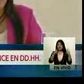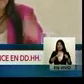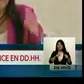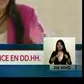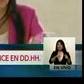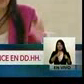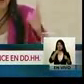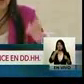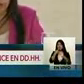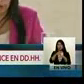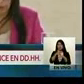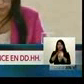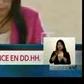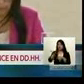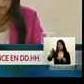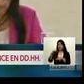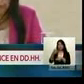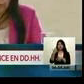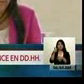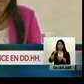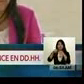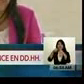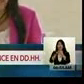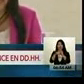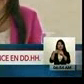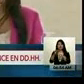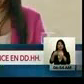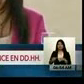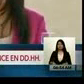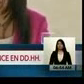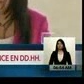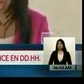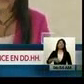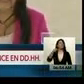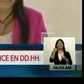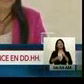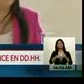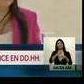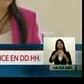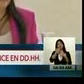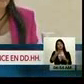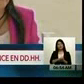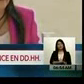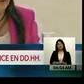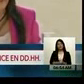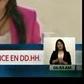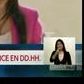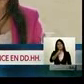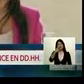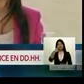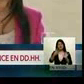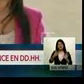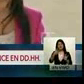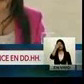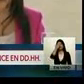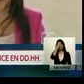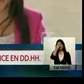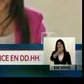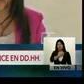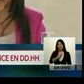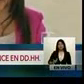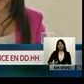impunidad en un aspecto donde no corresponde finalmente queremos informar que el día 27 de febrero el